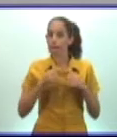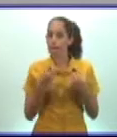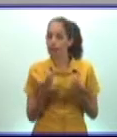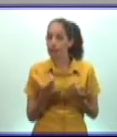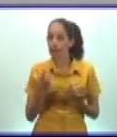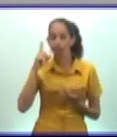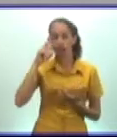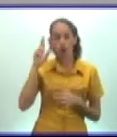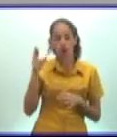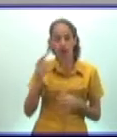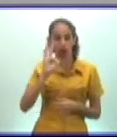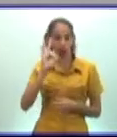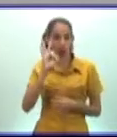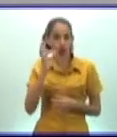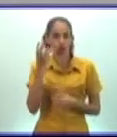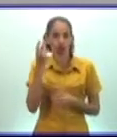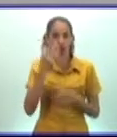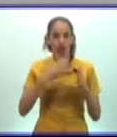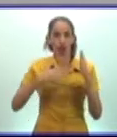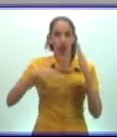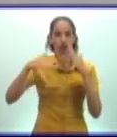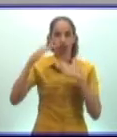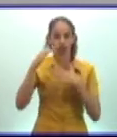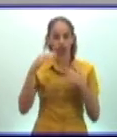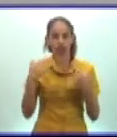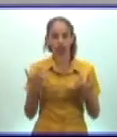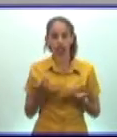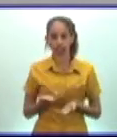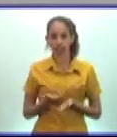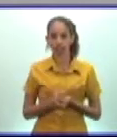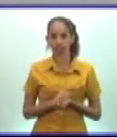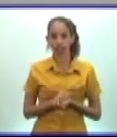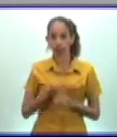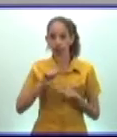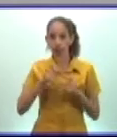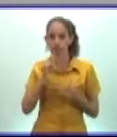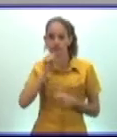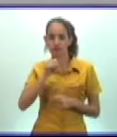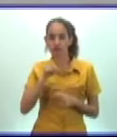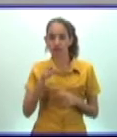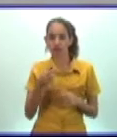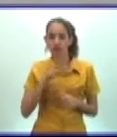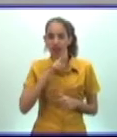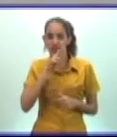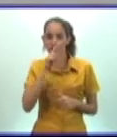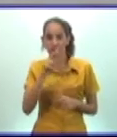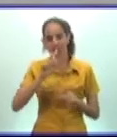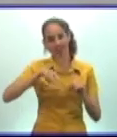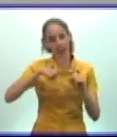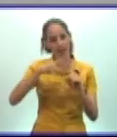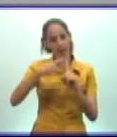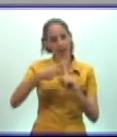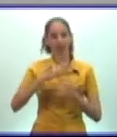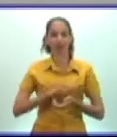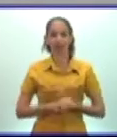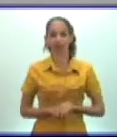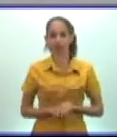módulo y su signo es positivo, por lo tanto, su resultado es positivo.